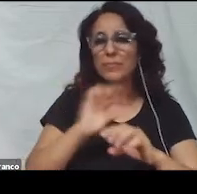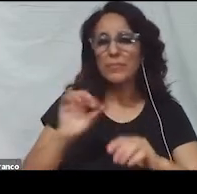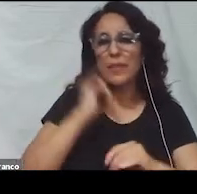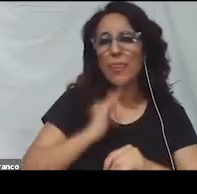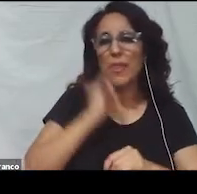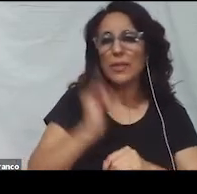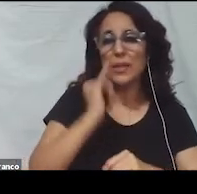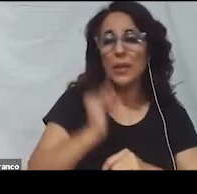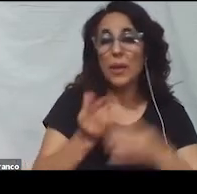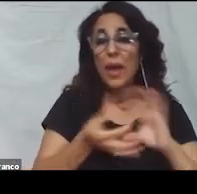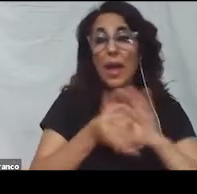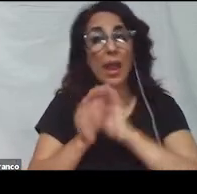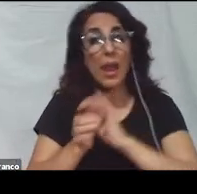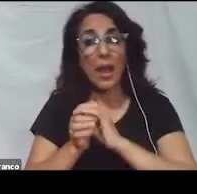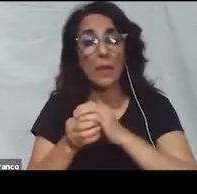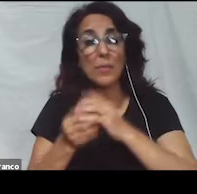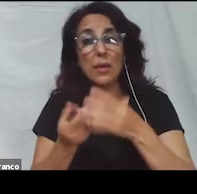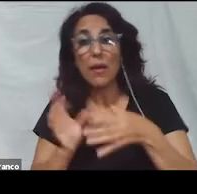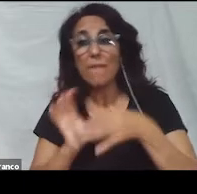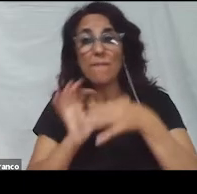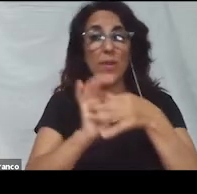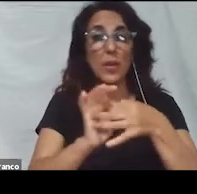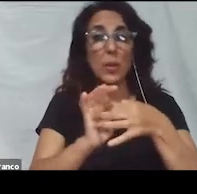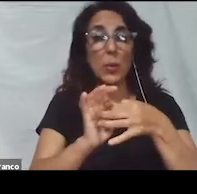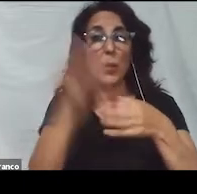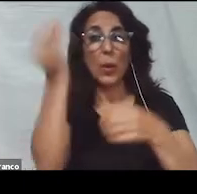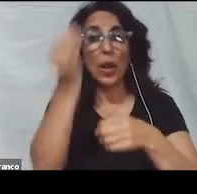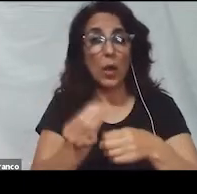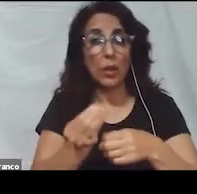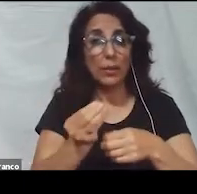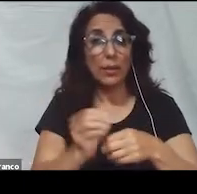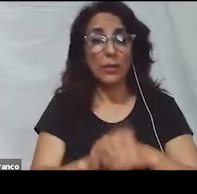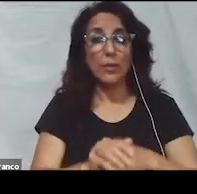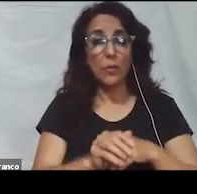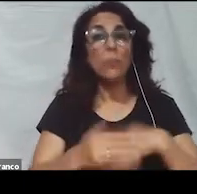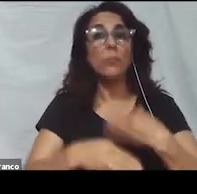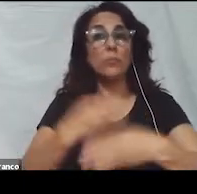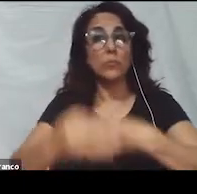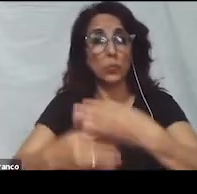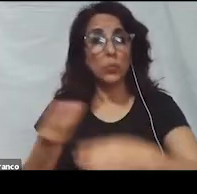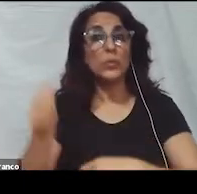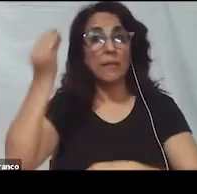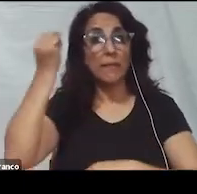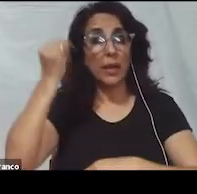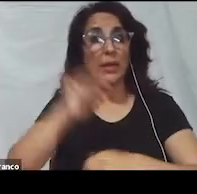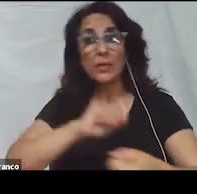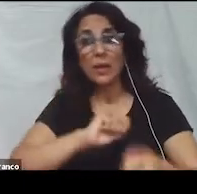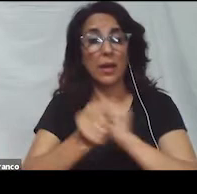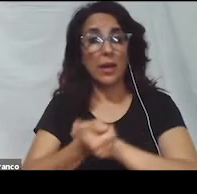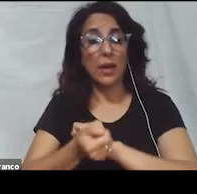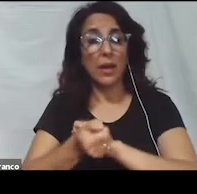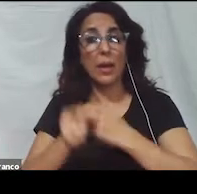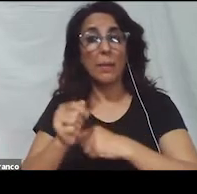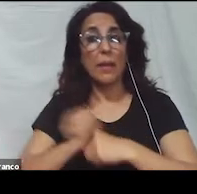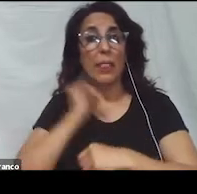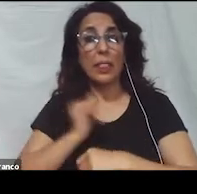creemos enlaces que no vinculen ¿sí? contenido, porque a veces suele pasar que se usa un enlace para dar un